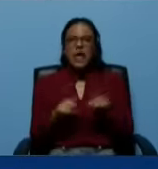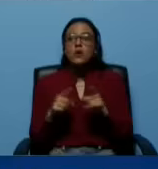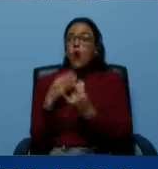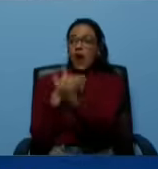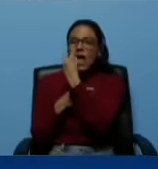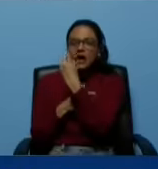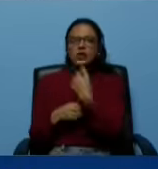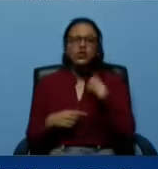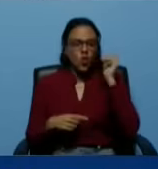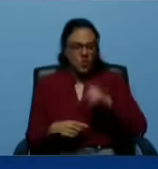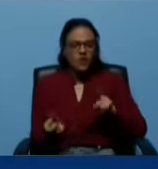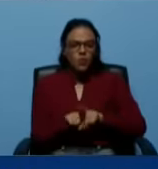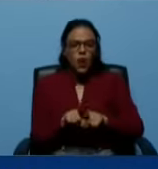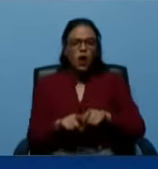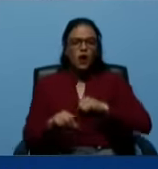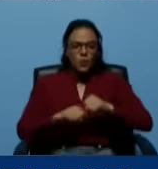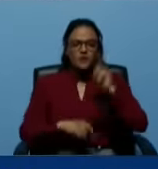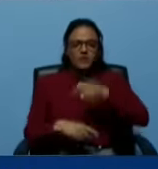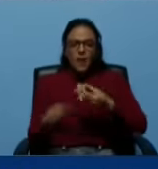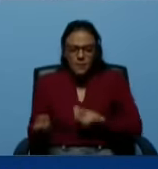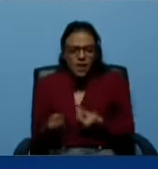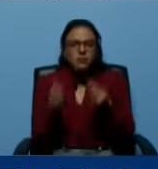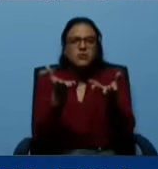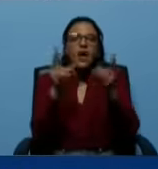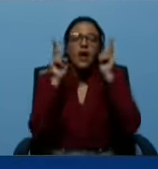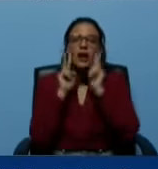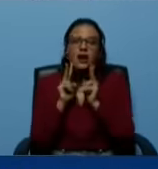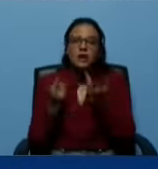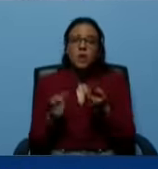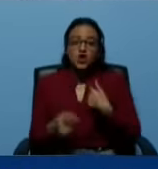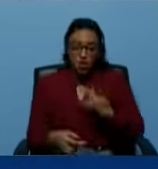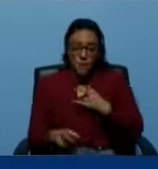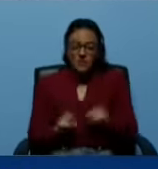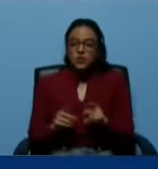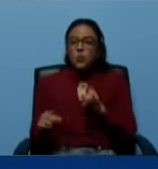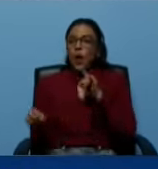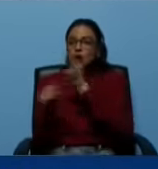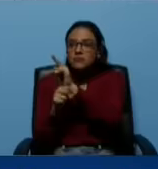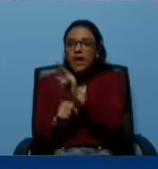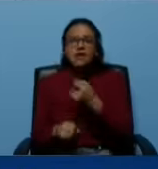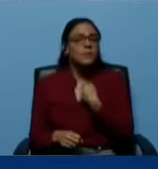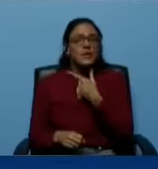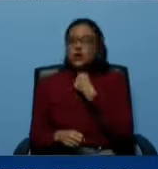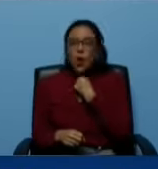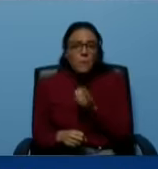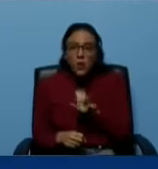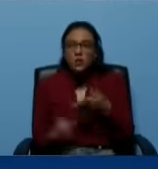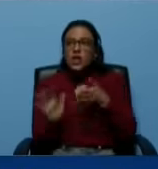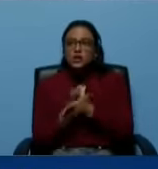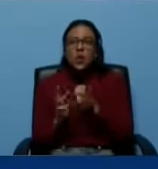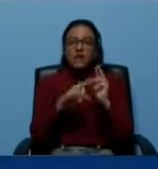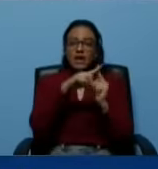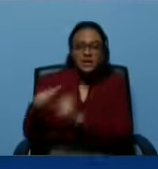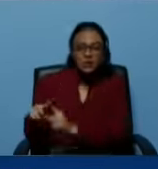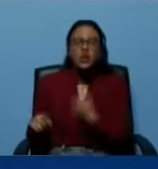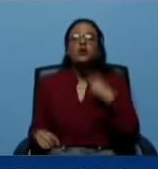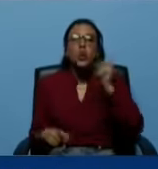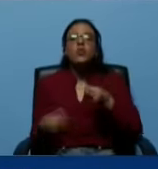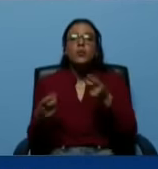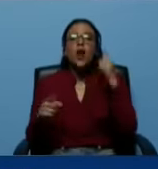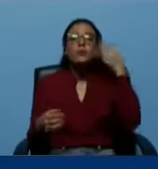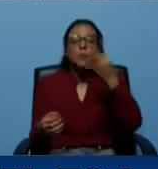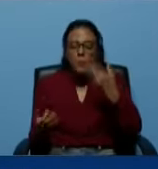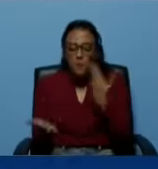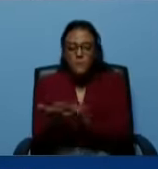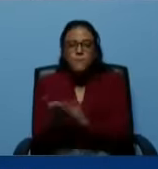engañado, el que se siente que su posición ha sido burlada, tiene que presentar las pruebas. Así es en Venezuela, esas son las leyes de Venezuela.